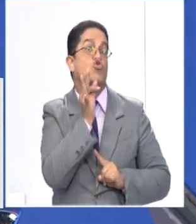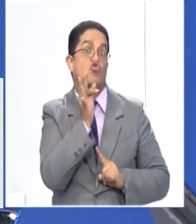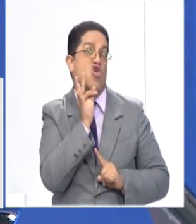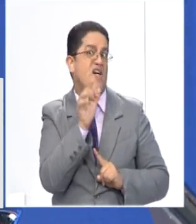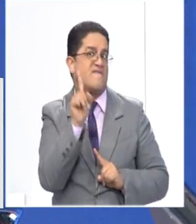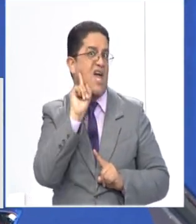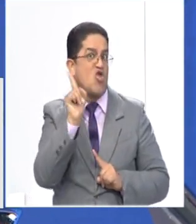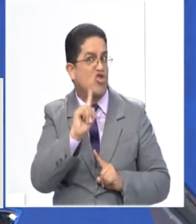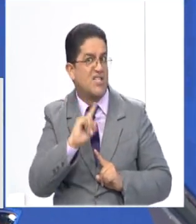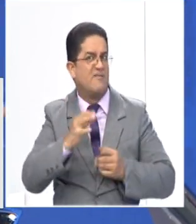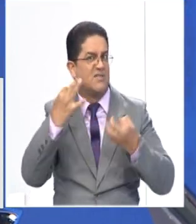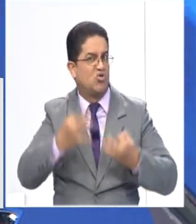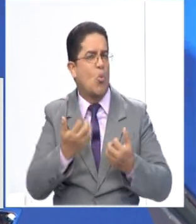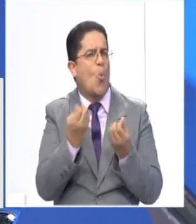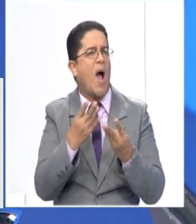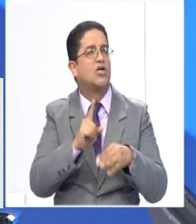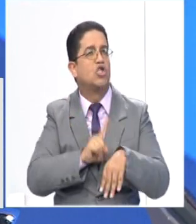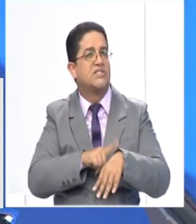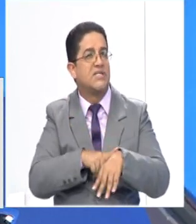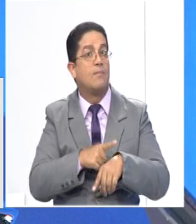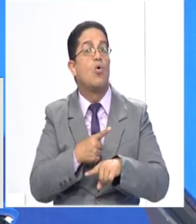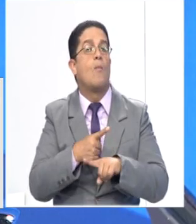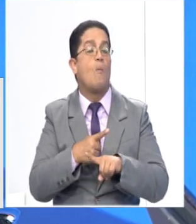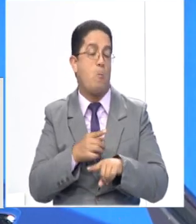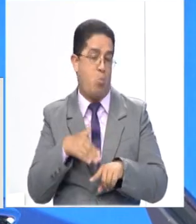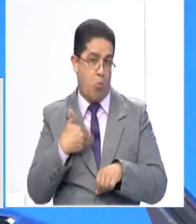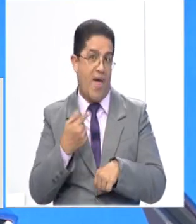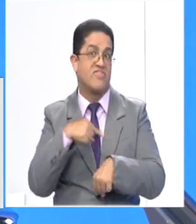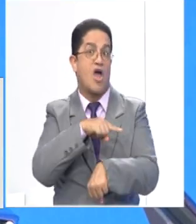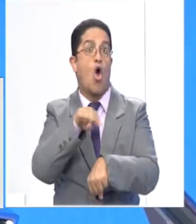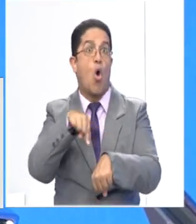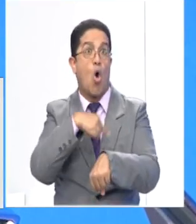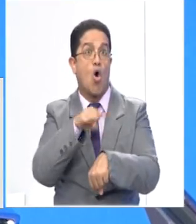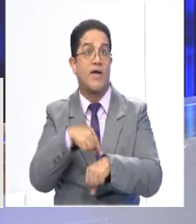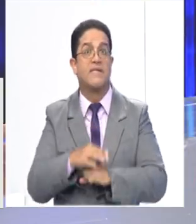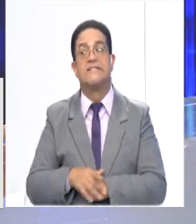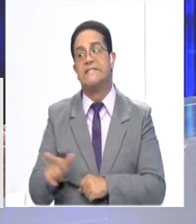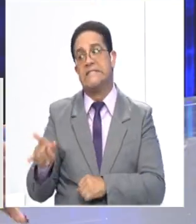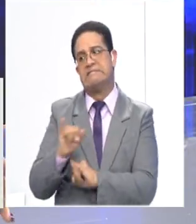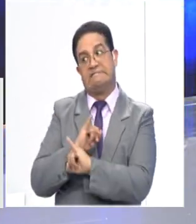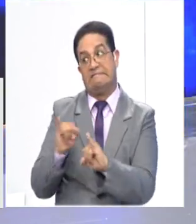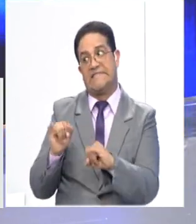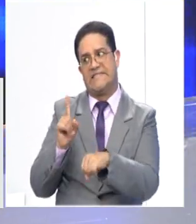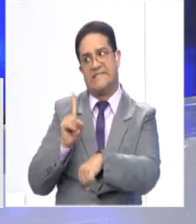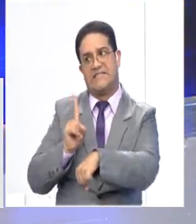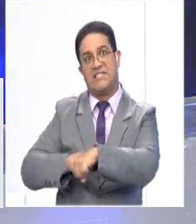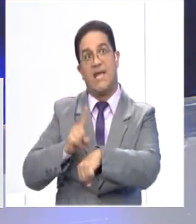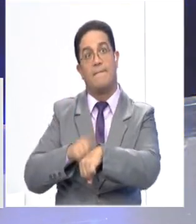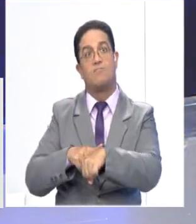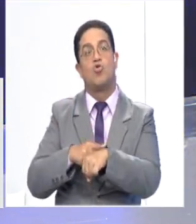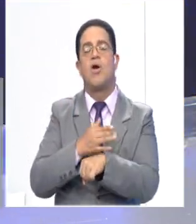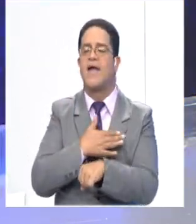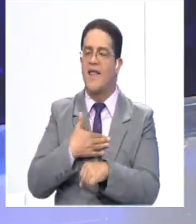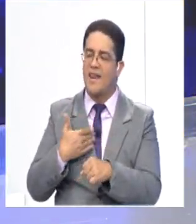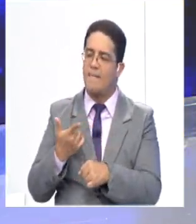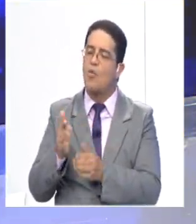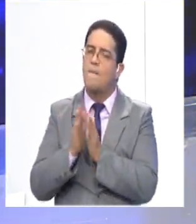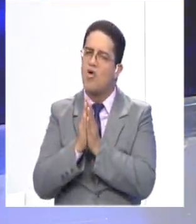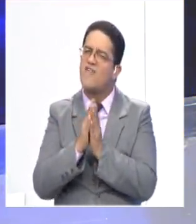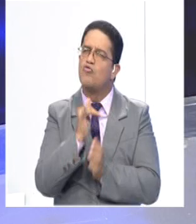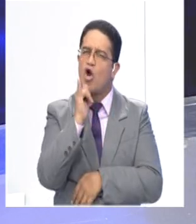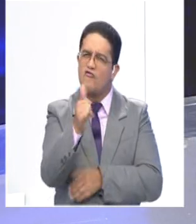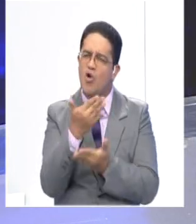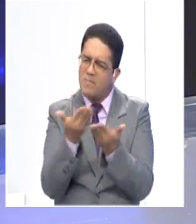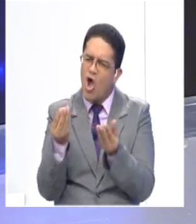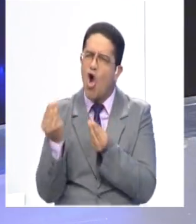definido exactamente el tiempo, pero puede ser horas. Por supuesto. Doctora, se nos terminó el tiempo. Queremos que le dé a las personas que nos están viendo